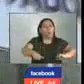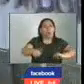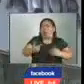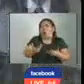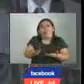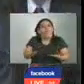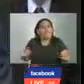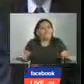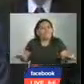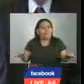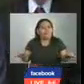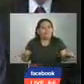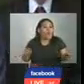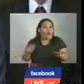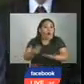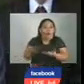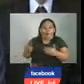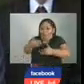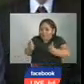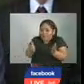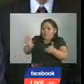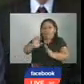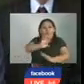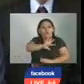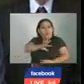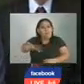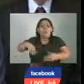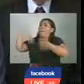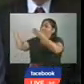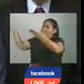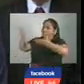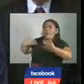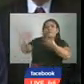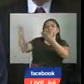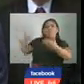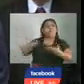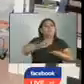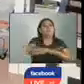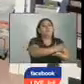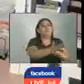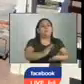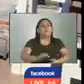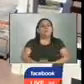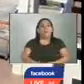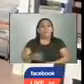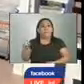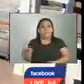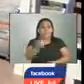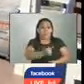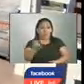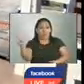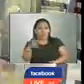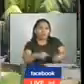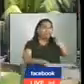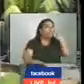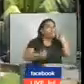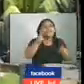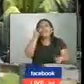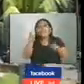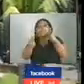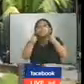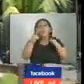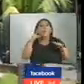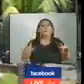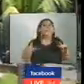todos esos regalitos para sus familiares y que puedan compartirlo. Quienes vengan al país a hacer turismo interno